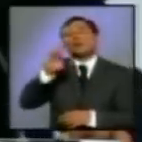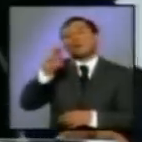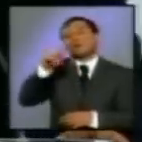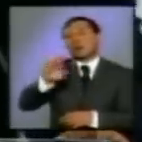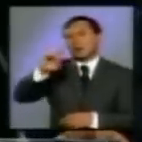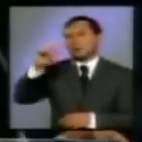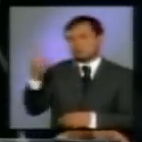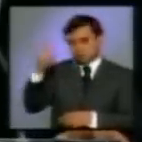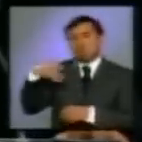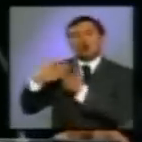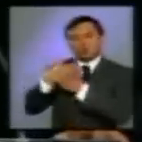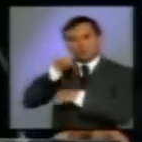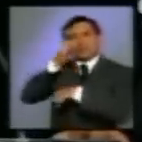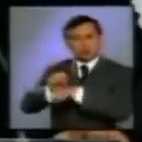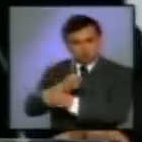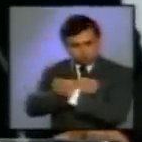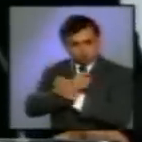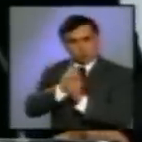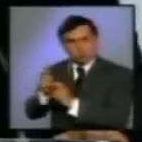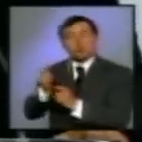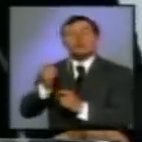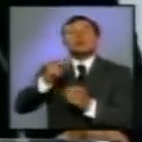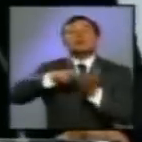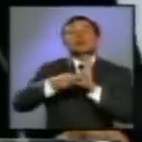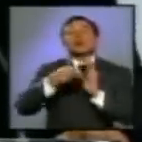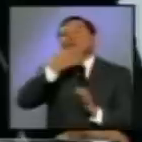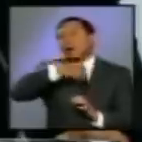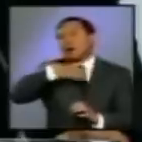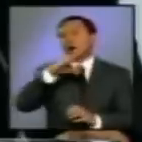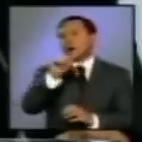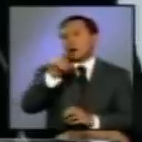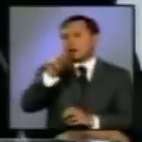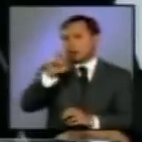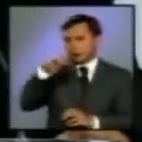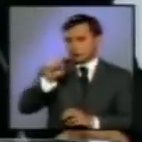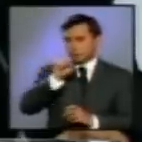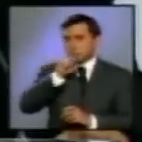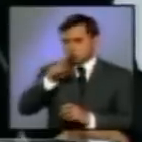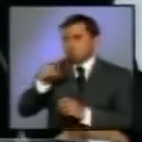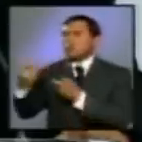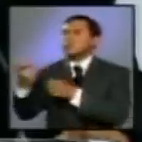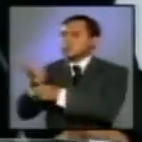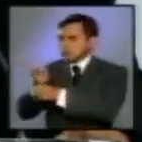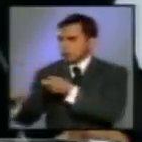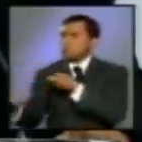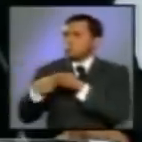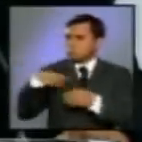de Gobernación. El ingeniero Cárdenas lo he invitado para que sea director de Pemex. Ofrezco mi